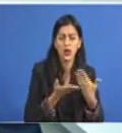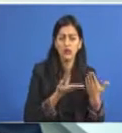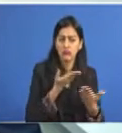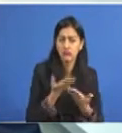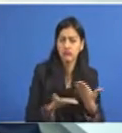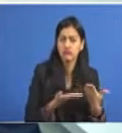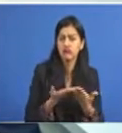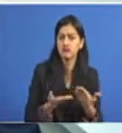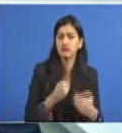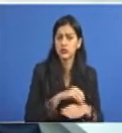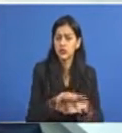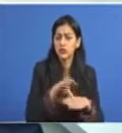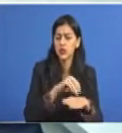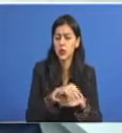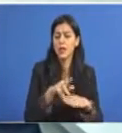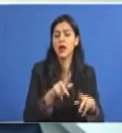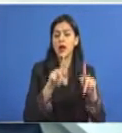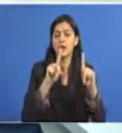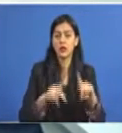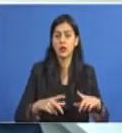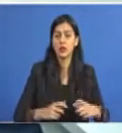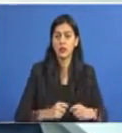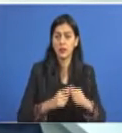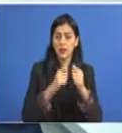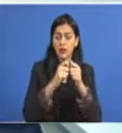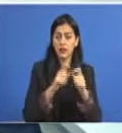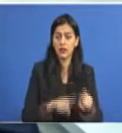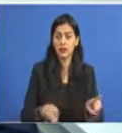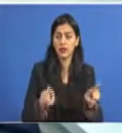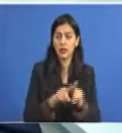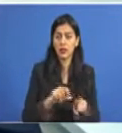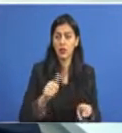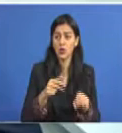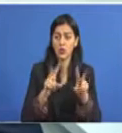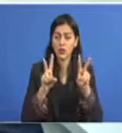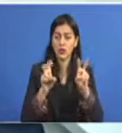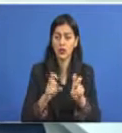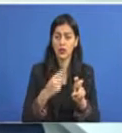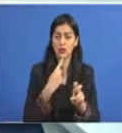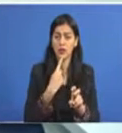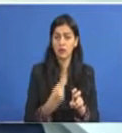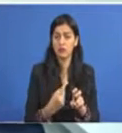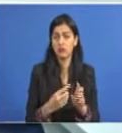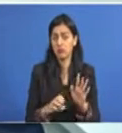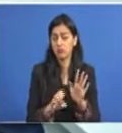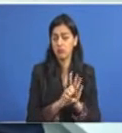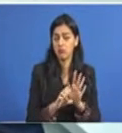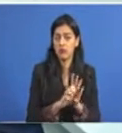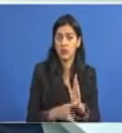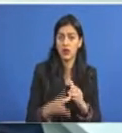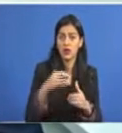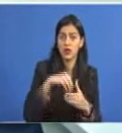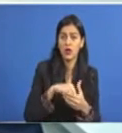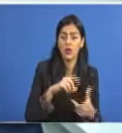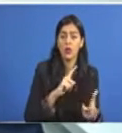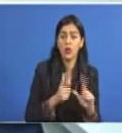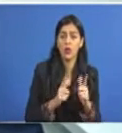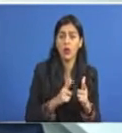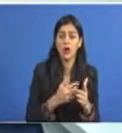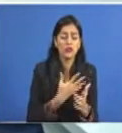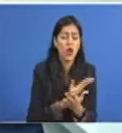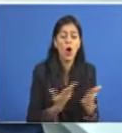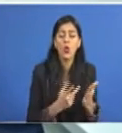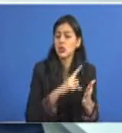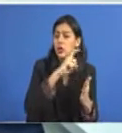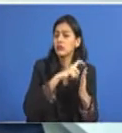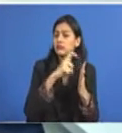al margen de esto, existen también algunos temas que le vamos indicando como dentro de cuáles son los requisitos ya a